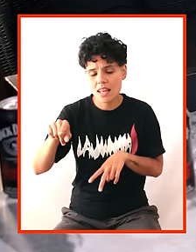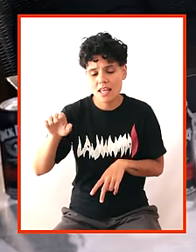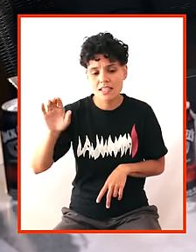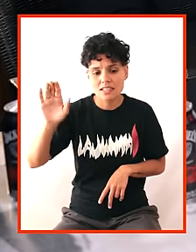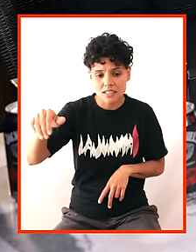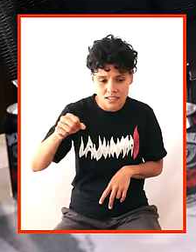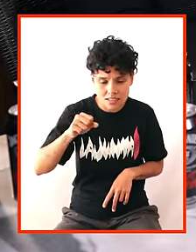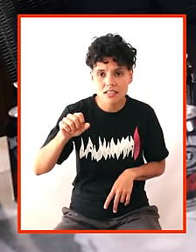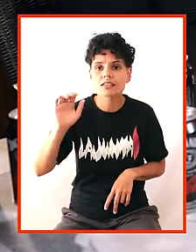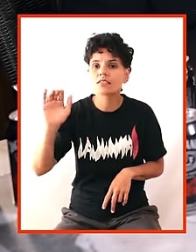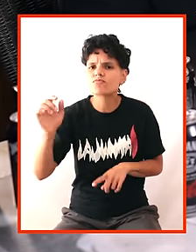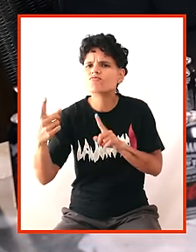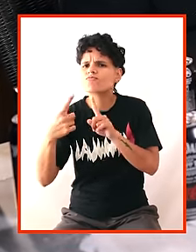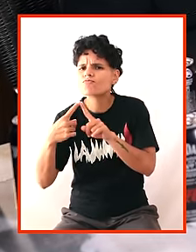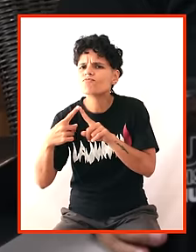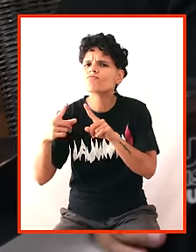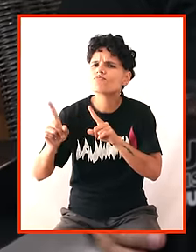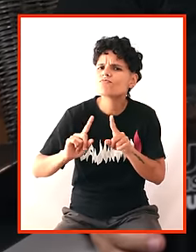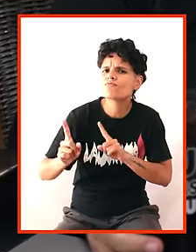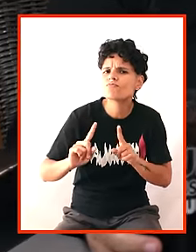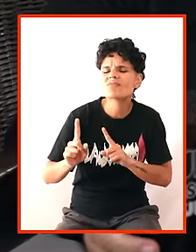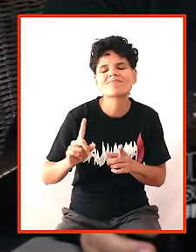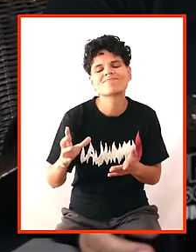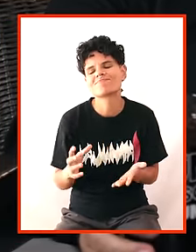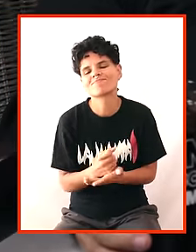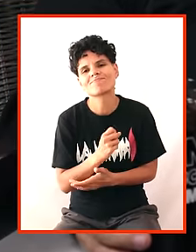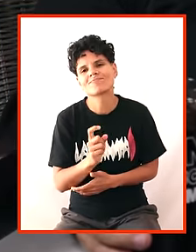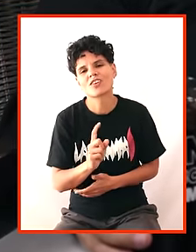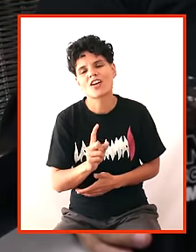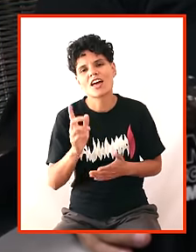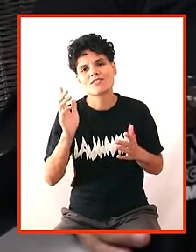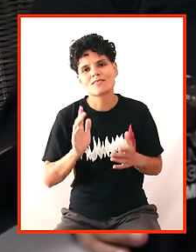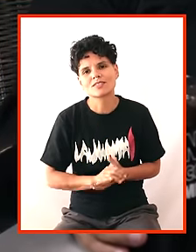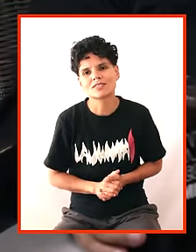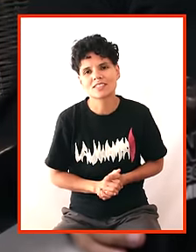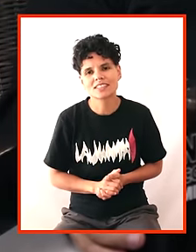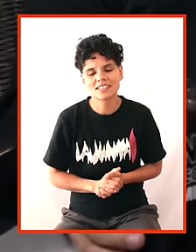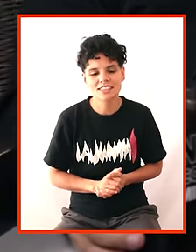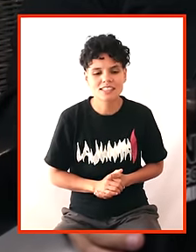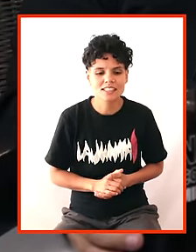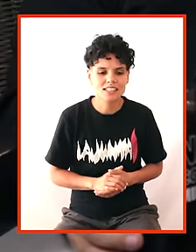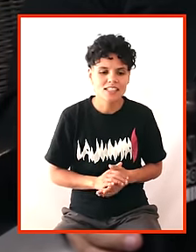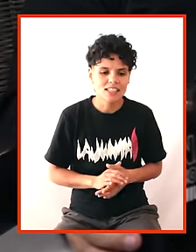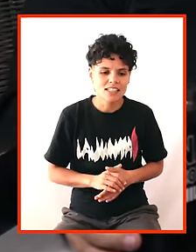sin contactado, no, todo. Iba a llegar Cristian Miranda. Mira, Y por lo